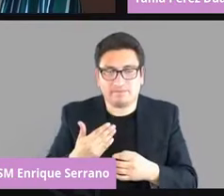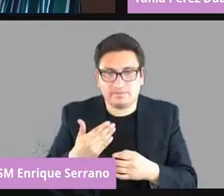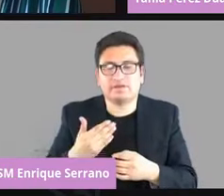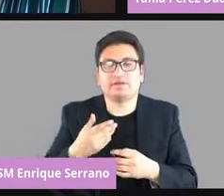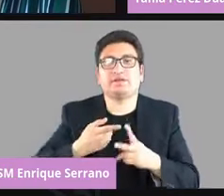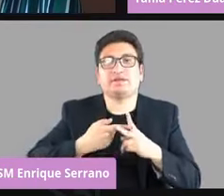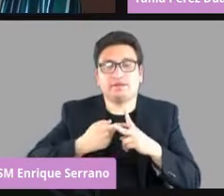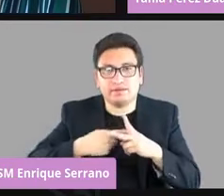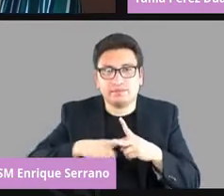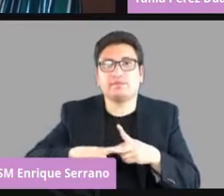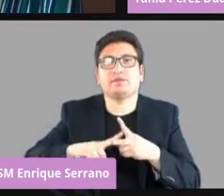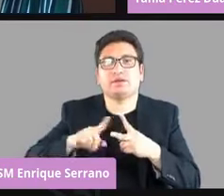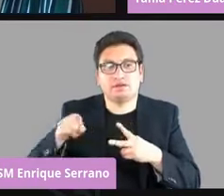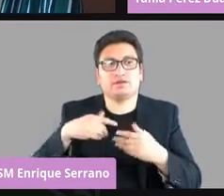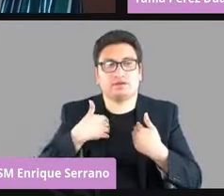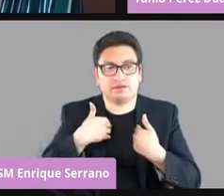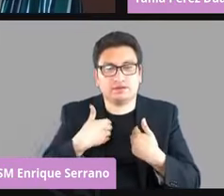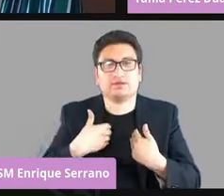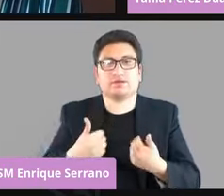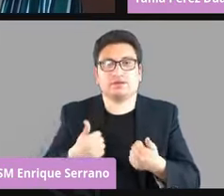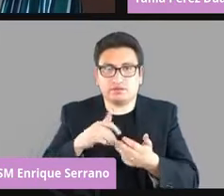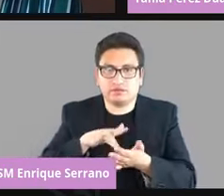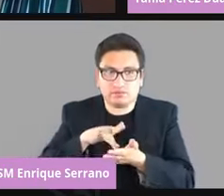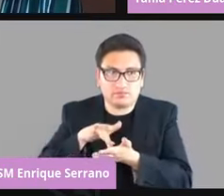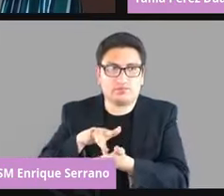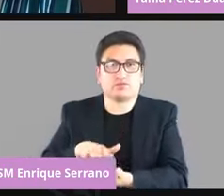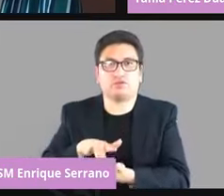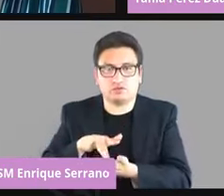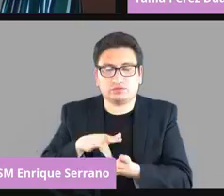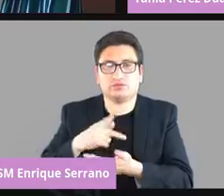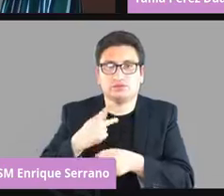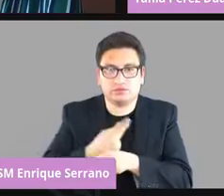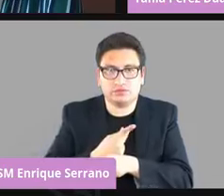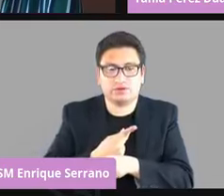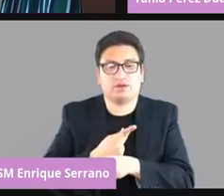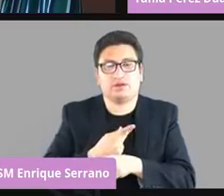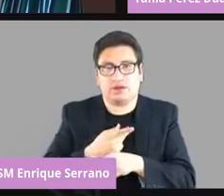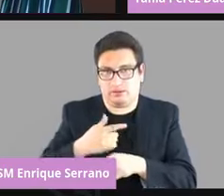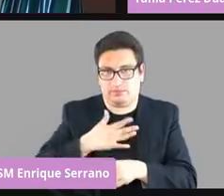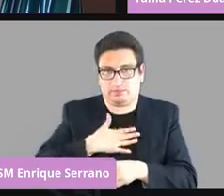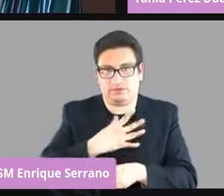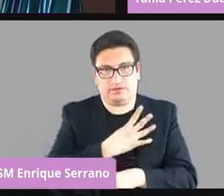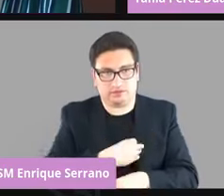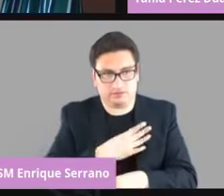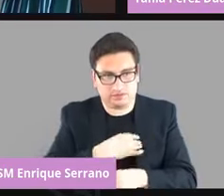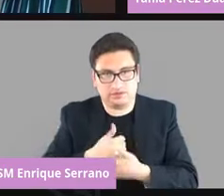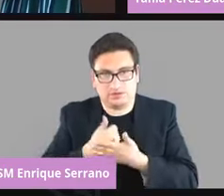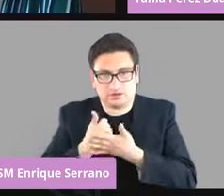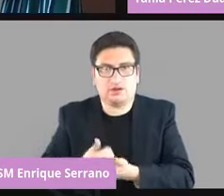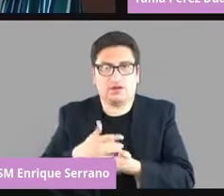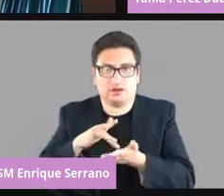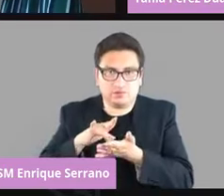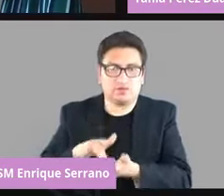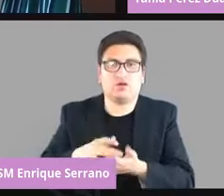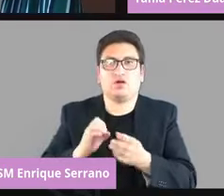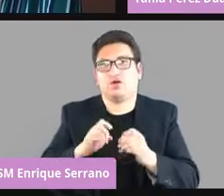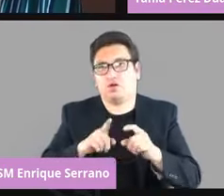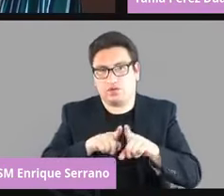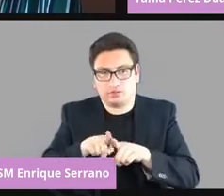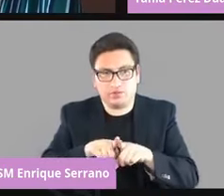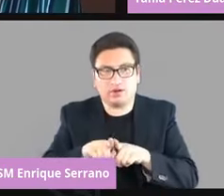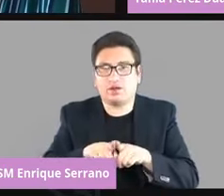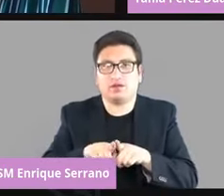a redefinir el apoyo. Y entonces es apoyar a mi hijo o apoyar a mi hermano o quien sea,